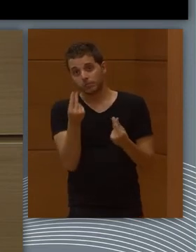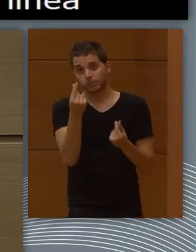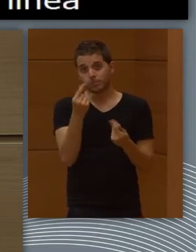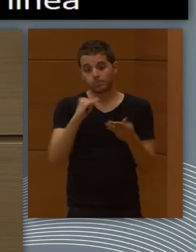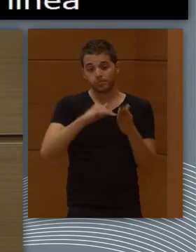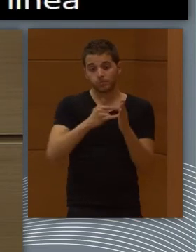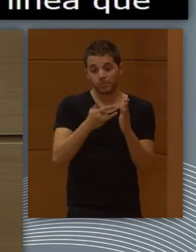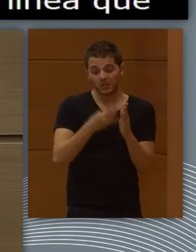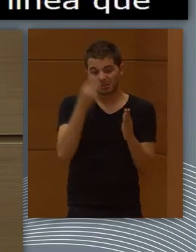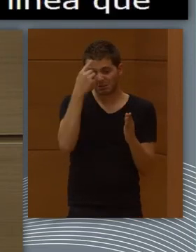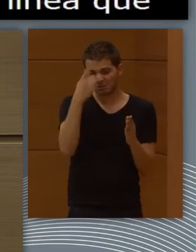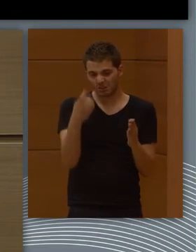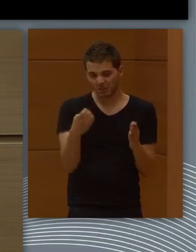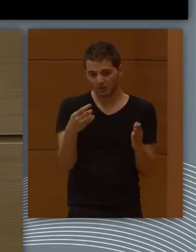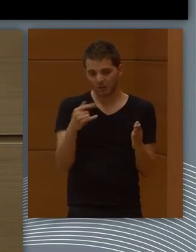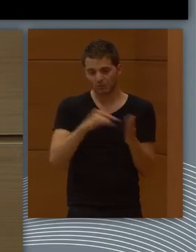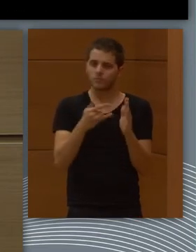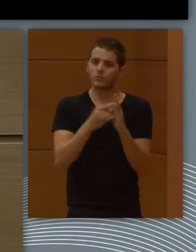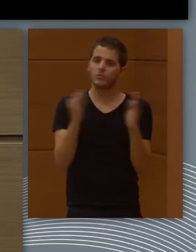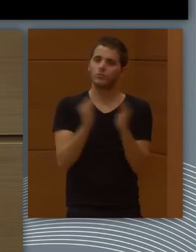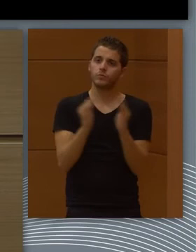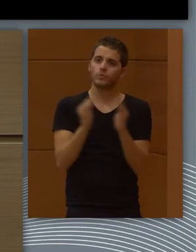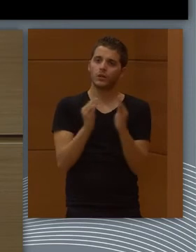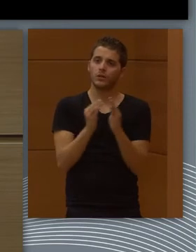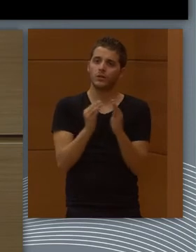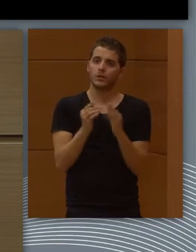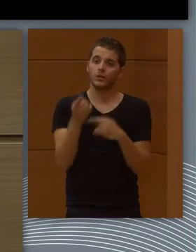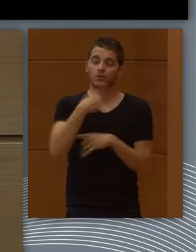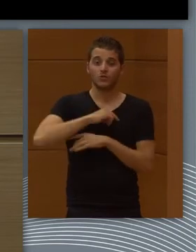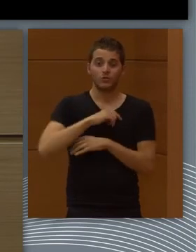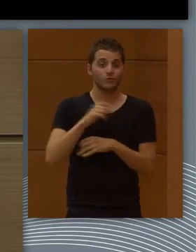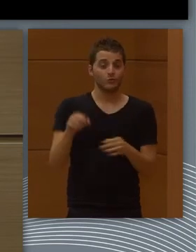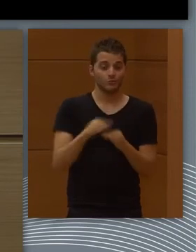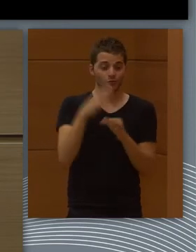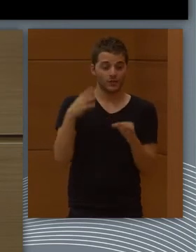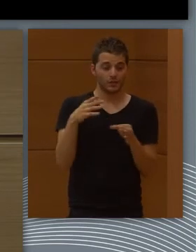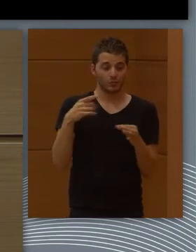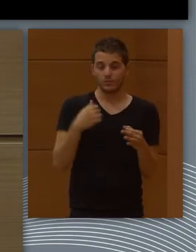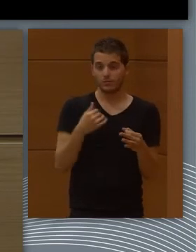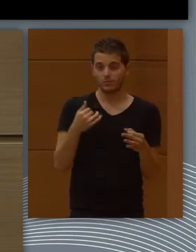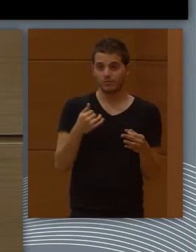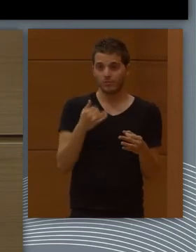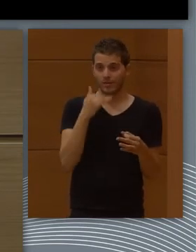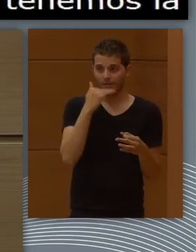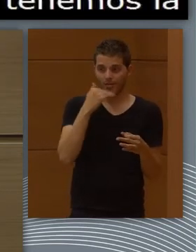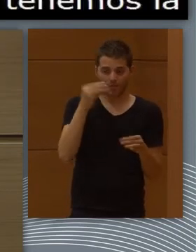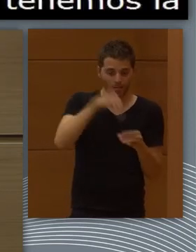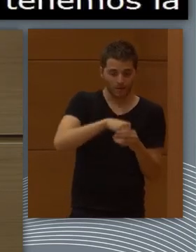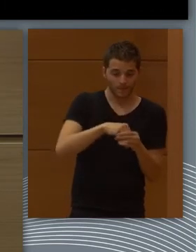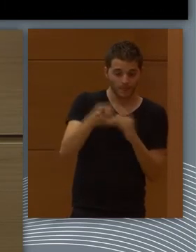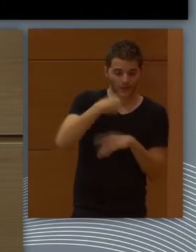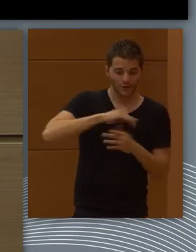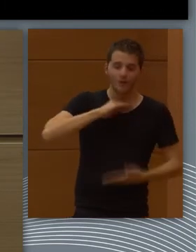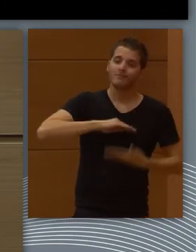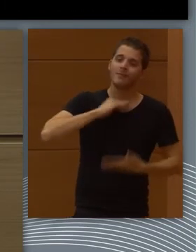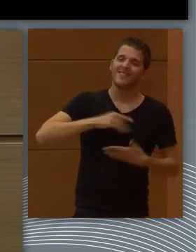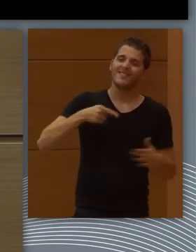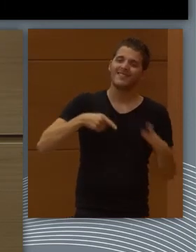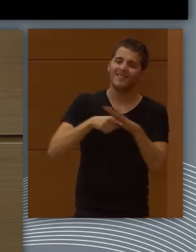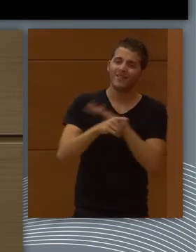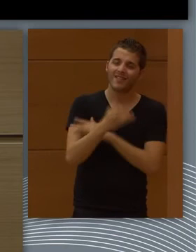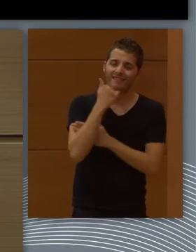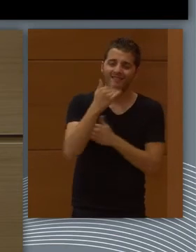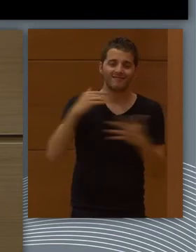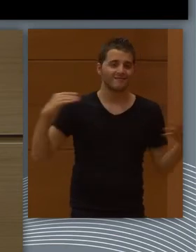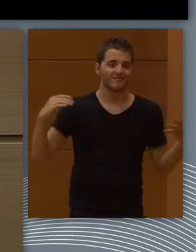proyectos de una envergadura pequeña. Nosotros tenemos la suerte de contar con un departamento tecnológico interno en el cual somos capaces de desarrollar casi todo lo que hemos